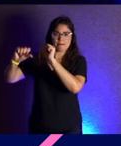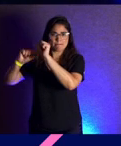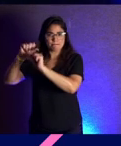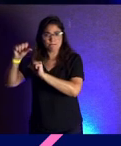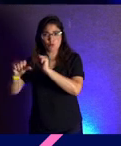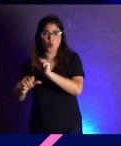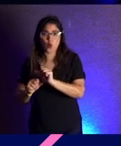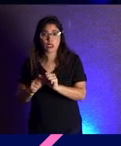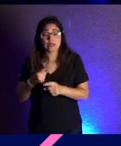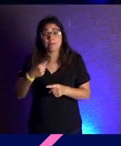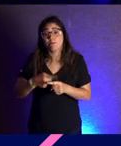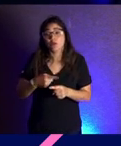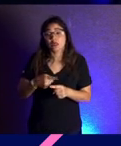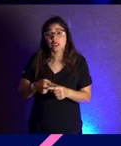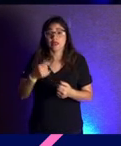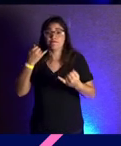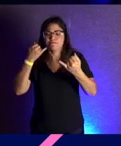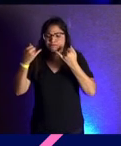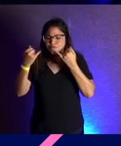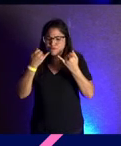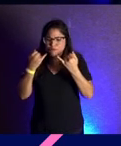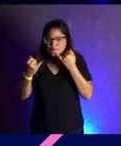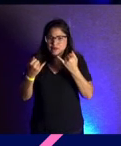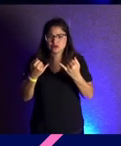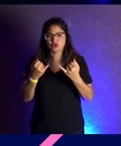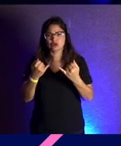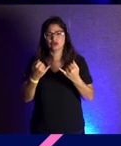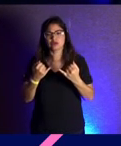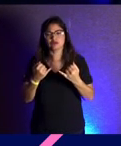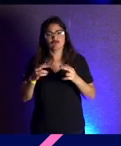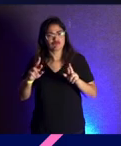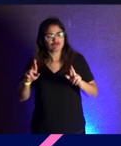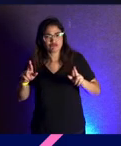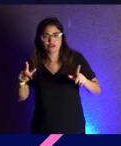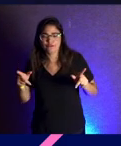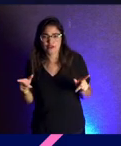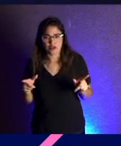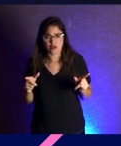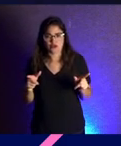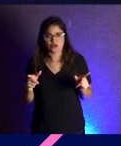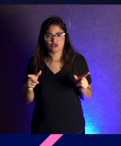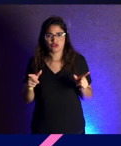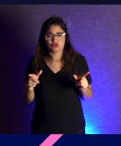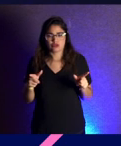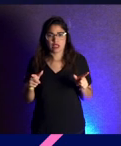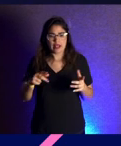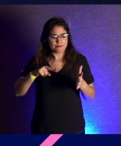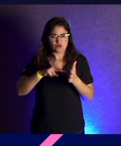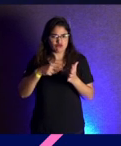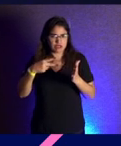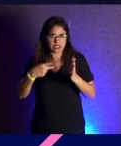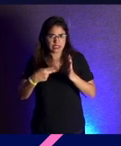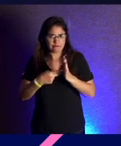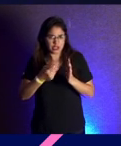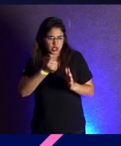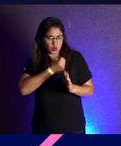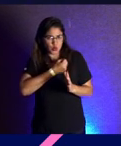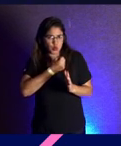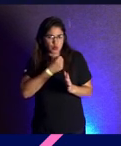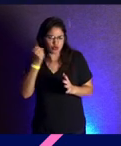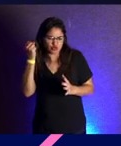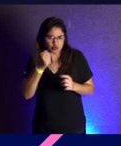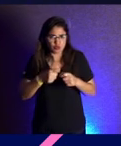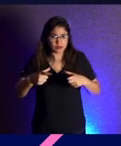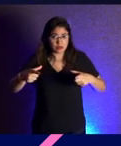casos, no implica necesariamente que hubieran más homicidios, sino es que ya no está. Tenemos menos y